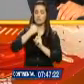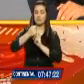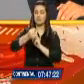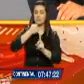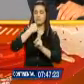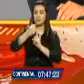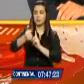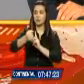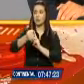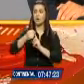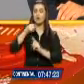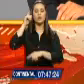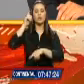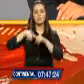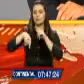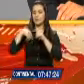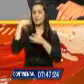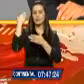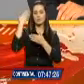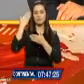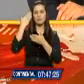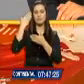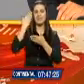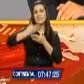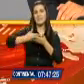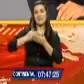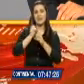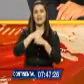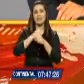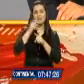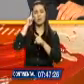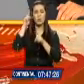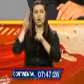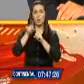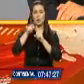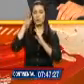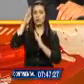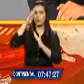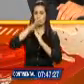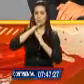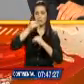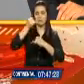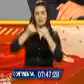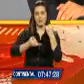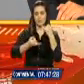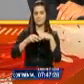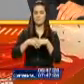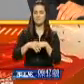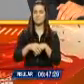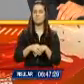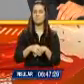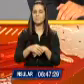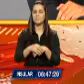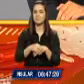hemos podido llegar a hacer una tregua final.